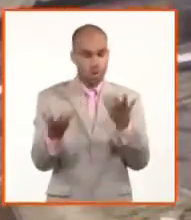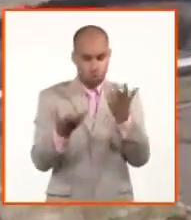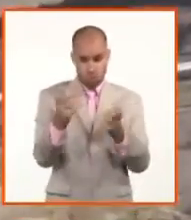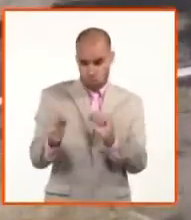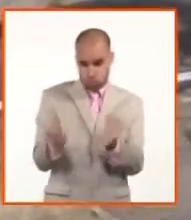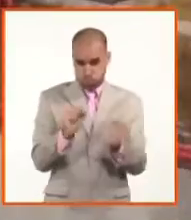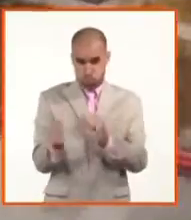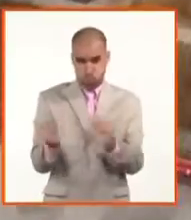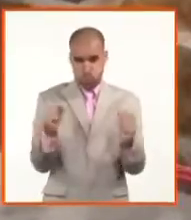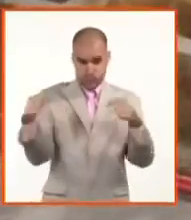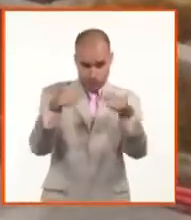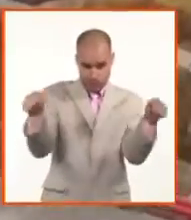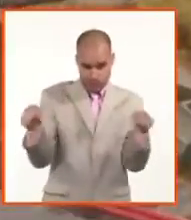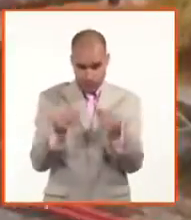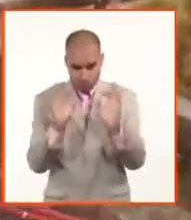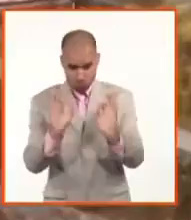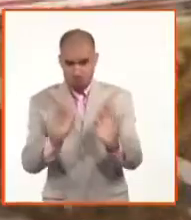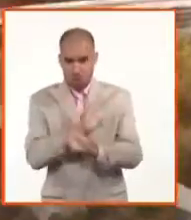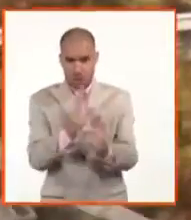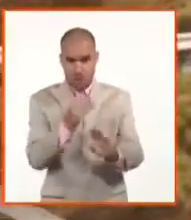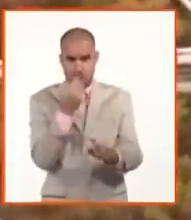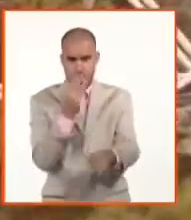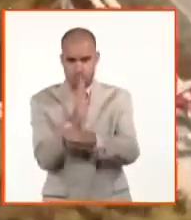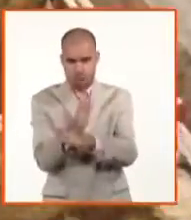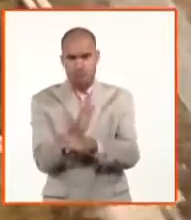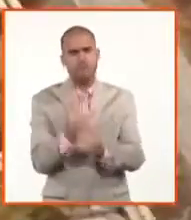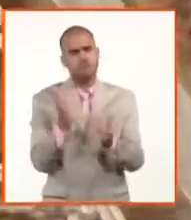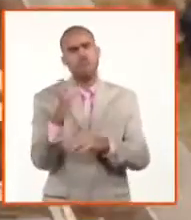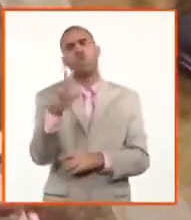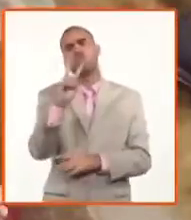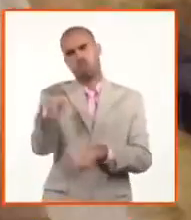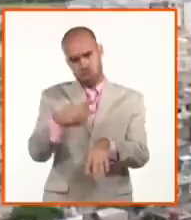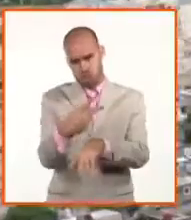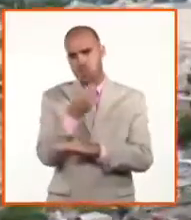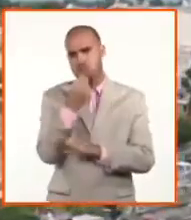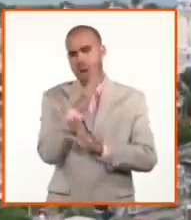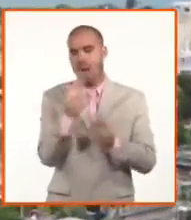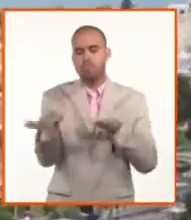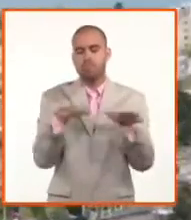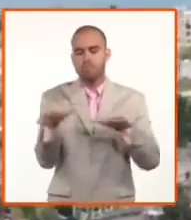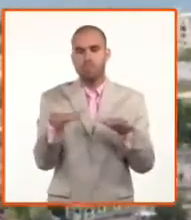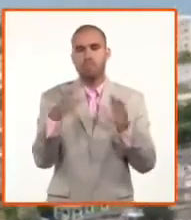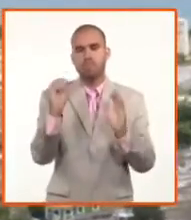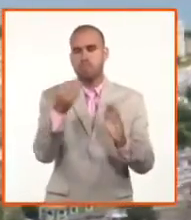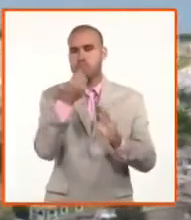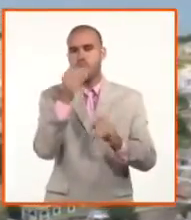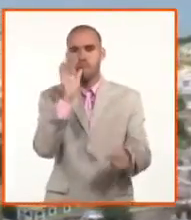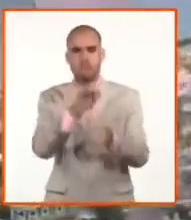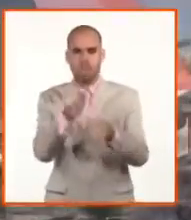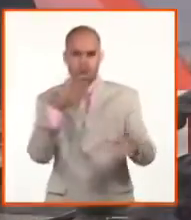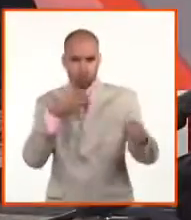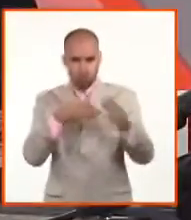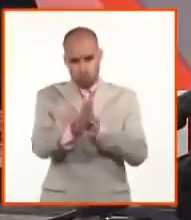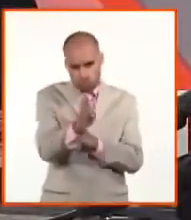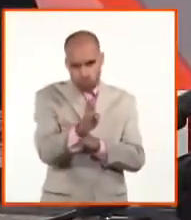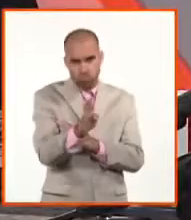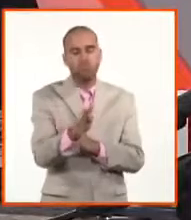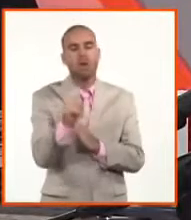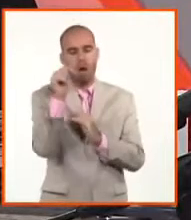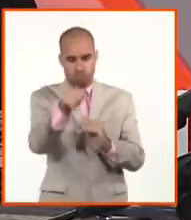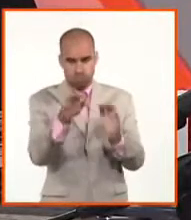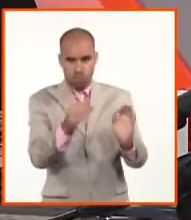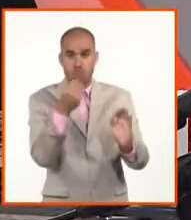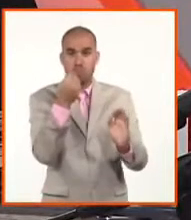en proceso de liquidación, pues en 48 horas deben estar listas las condiciones para entrar al lugar del incendio y